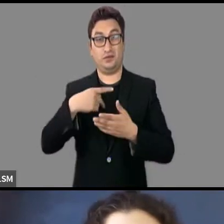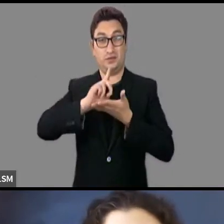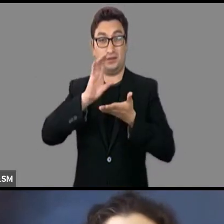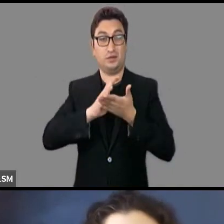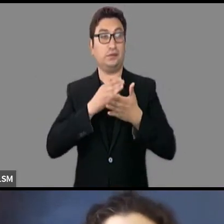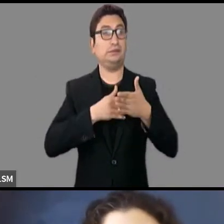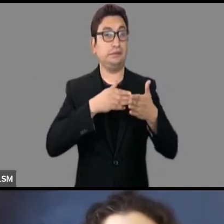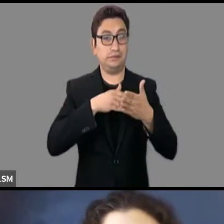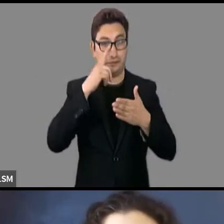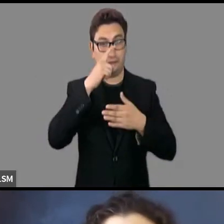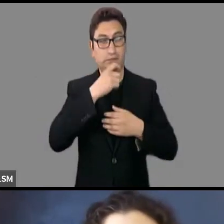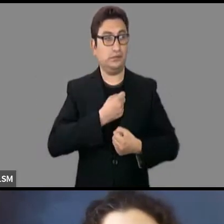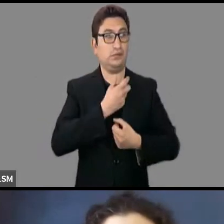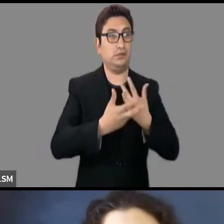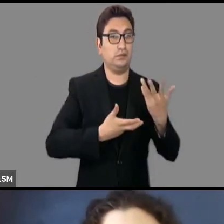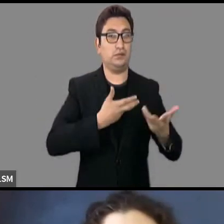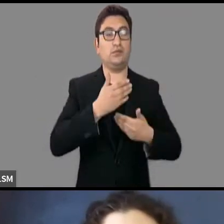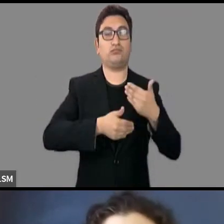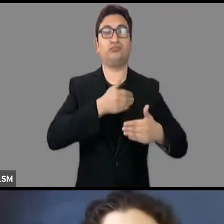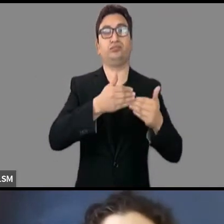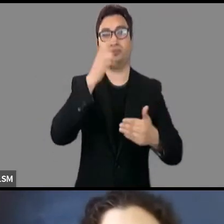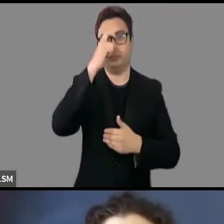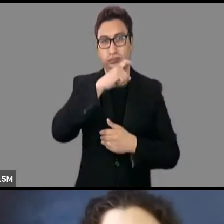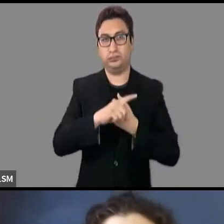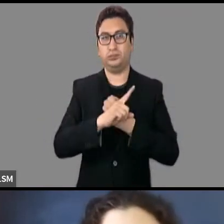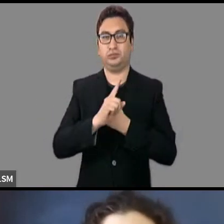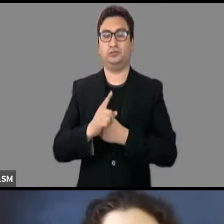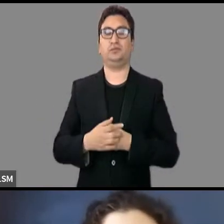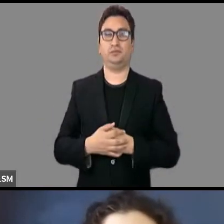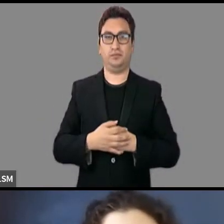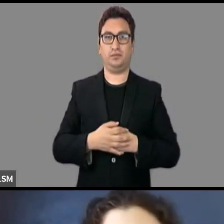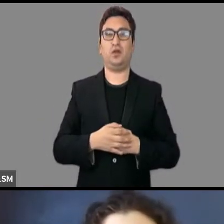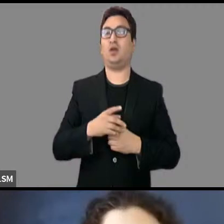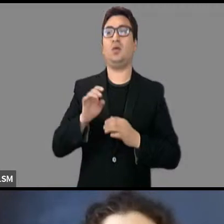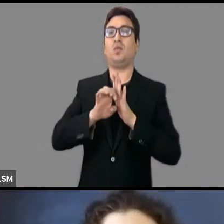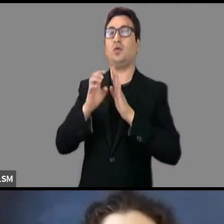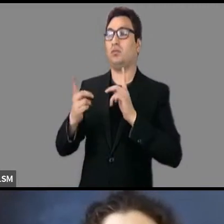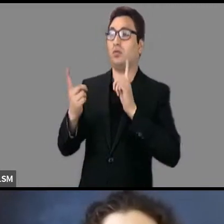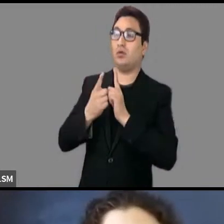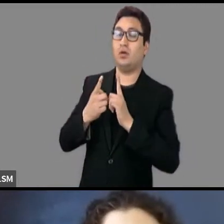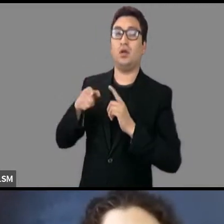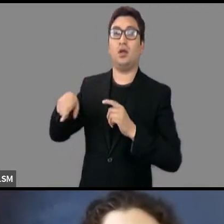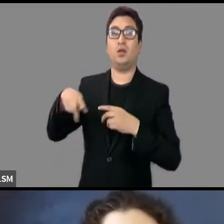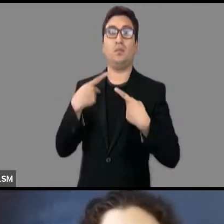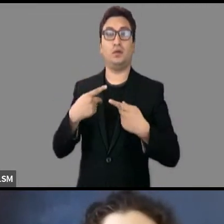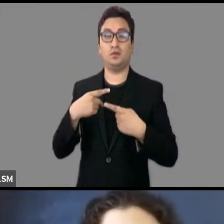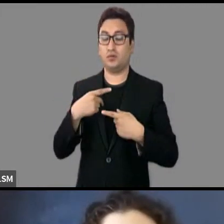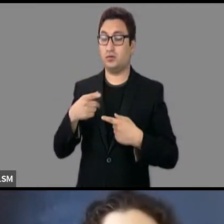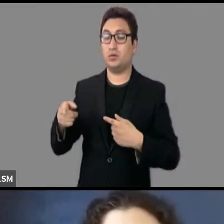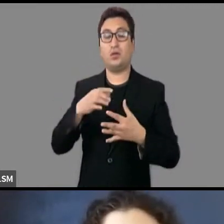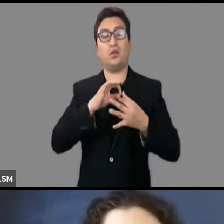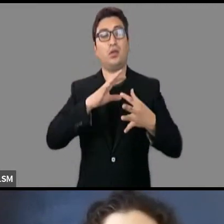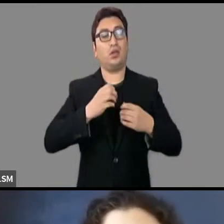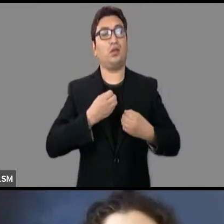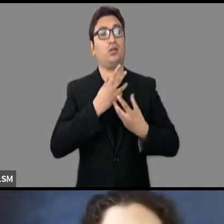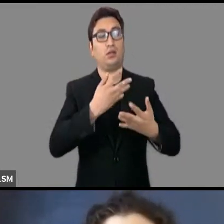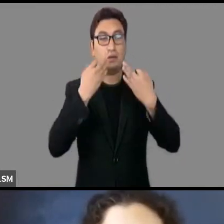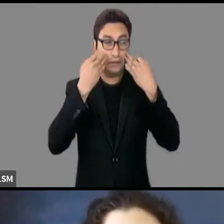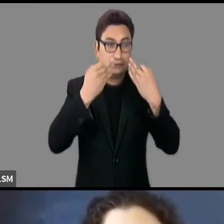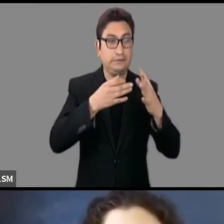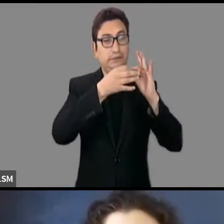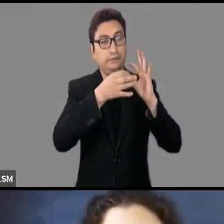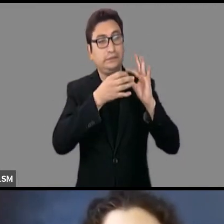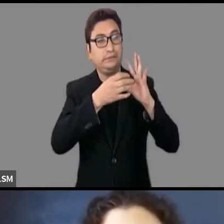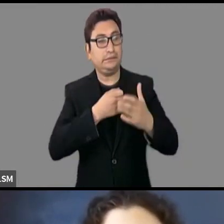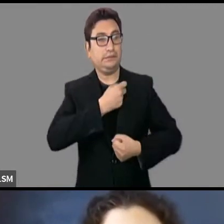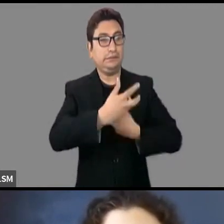dentro del proceso, ¿no? Desde cómo se toma en cuenta sus testimonios, lo que se entiende que pueden y no